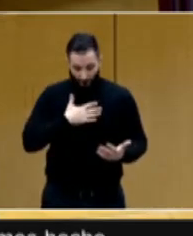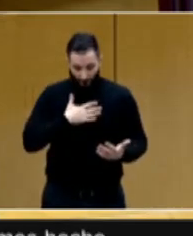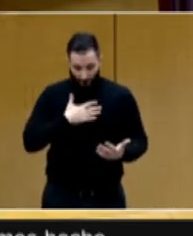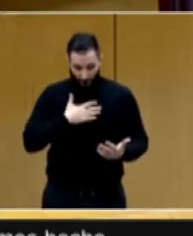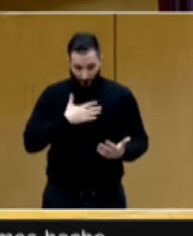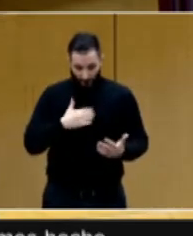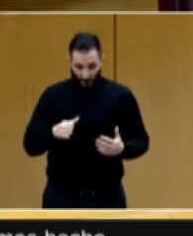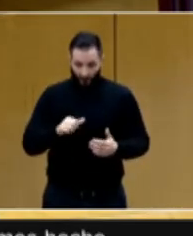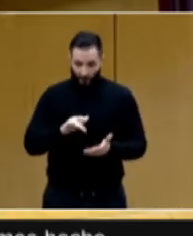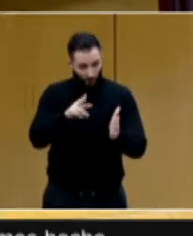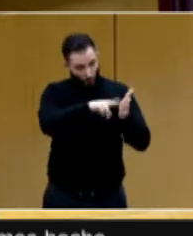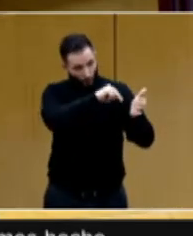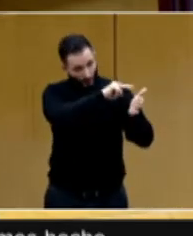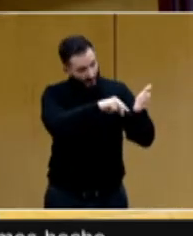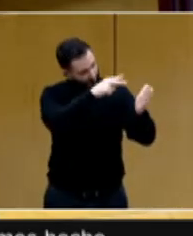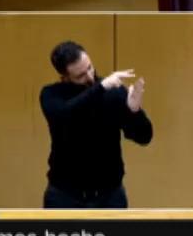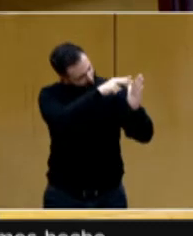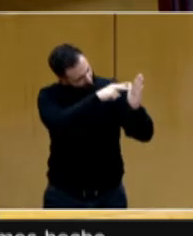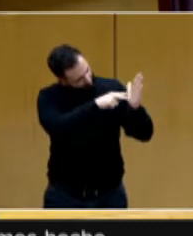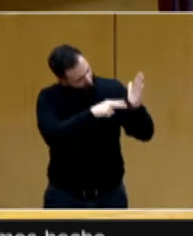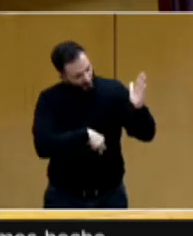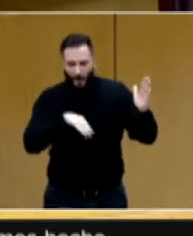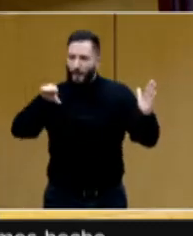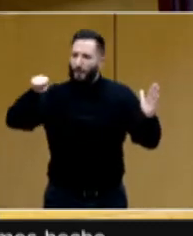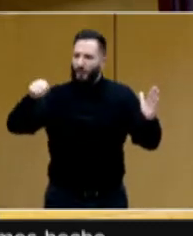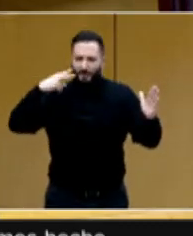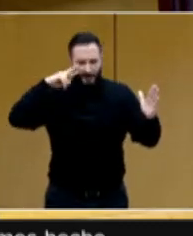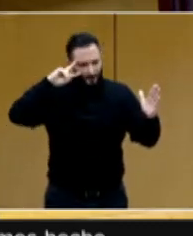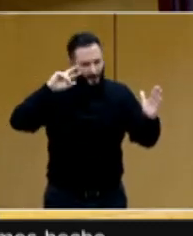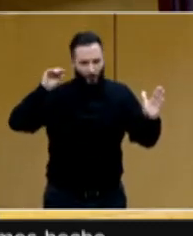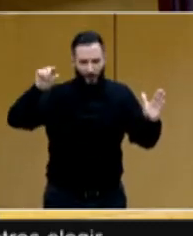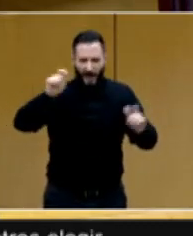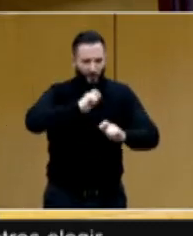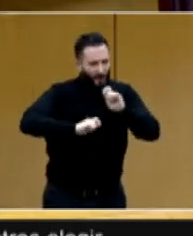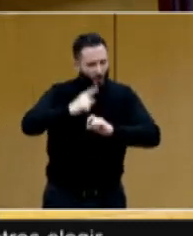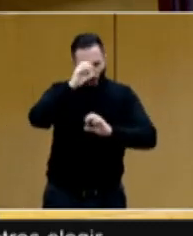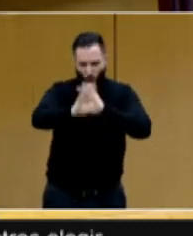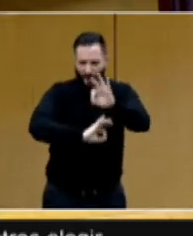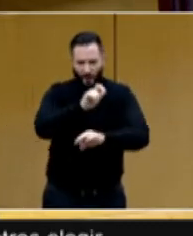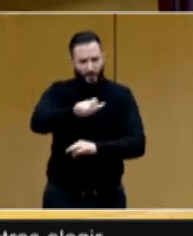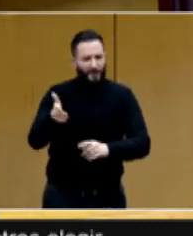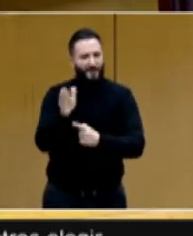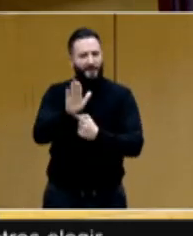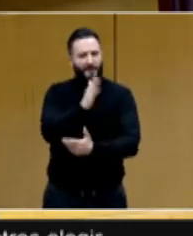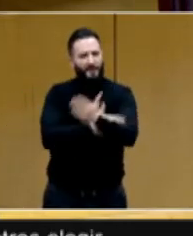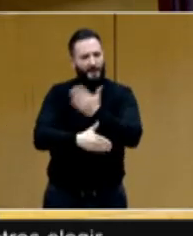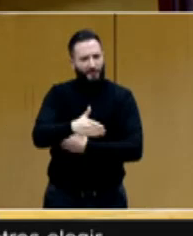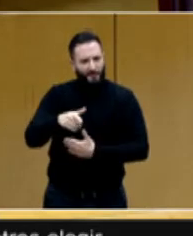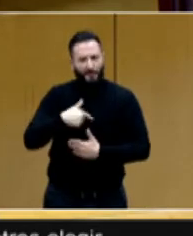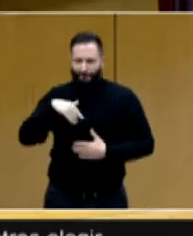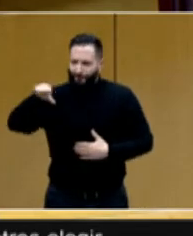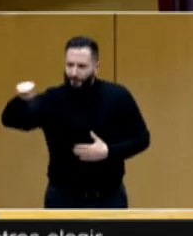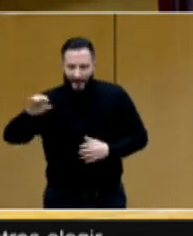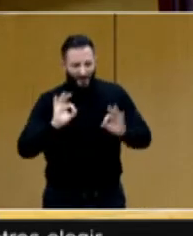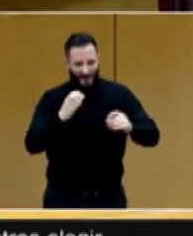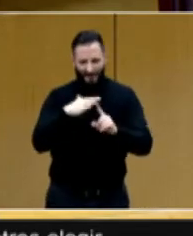es decir hemos acudido a consultas estrechas con las organizaciones que representan a las personas con discapacidad y a sus familias en nuestro caso con el ferming y las